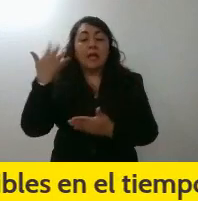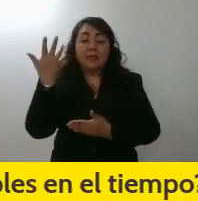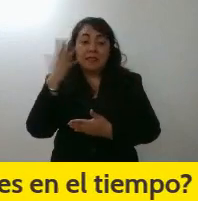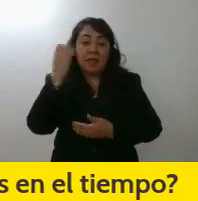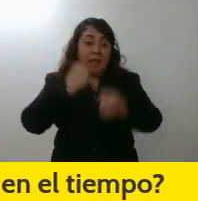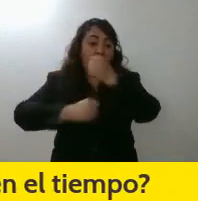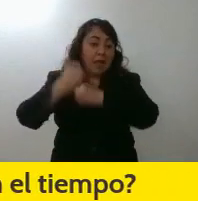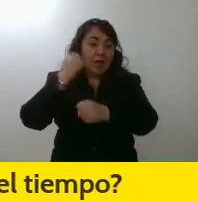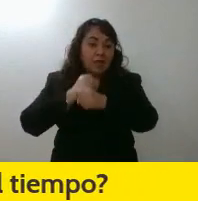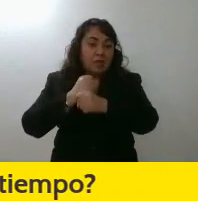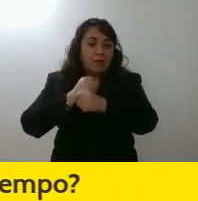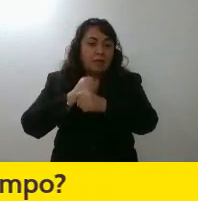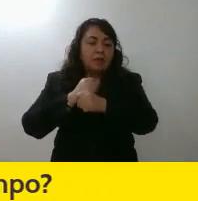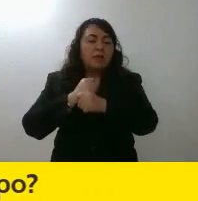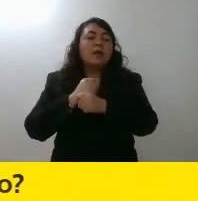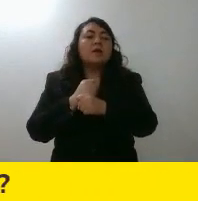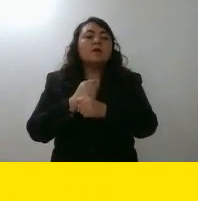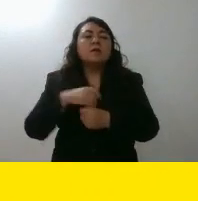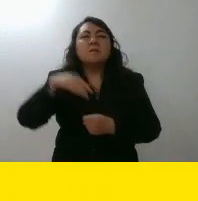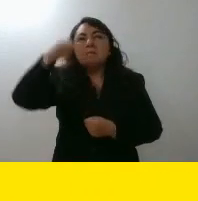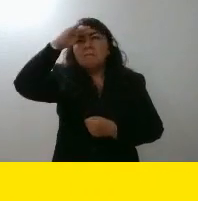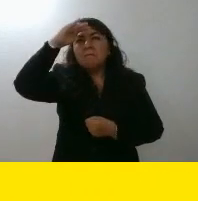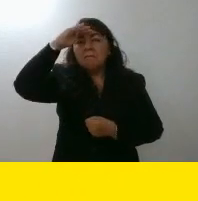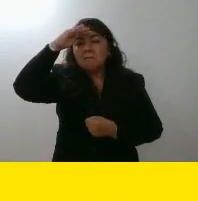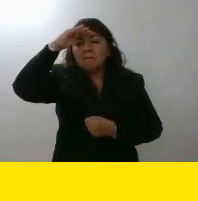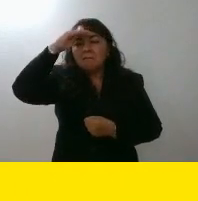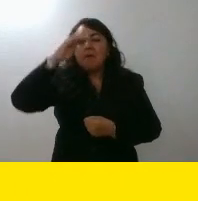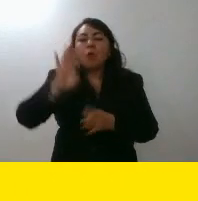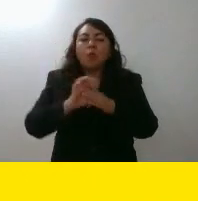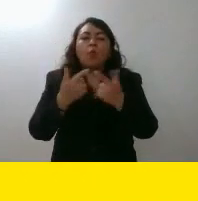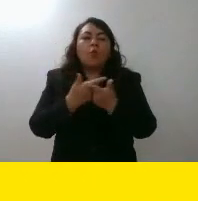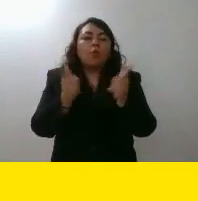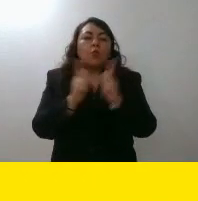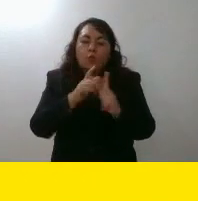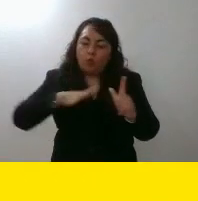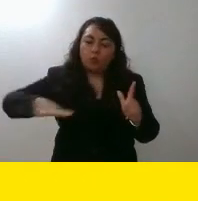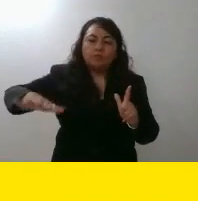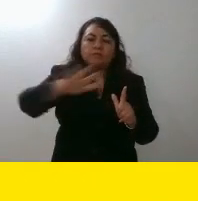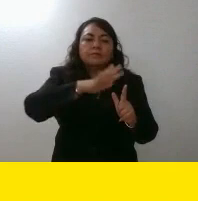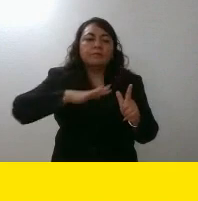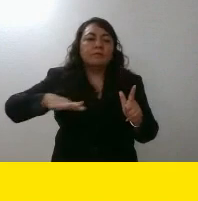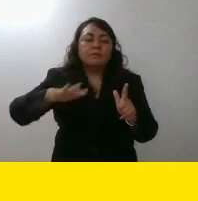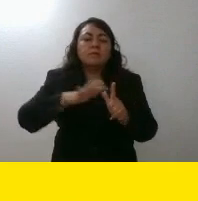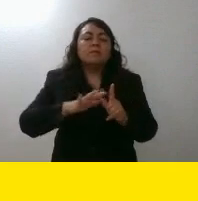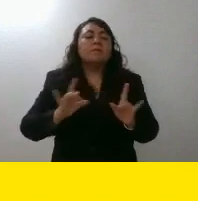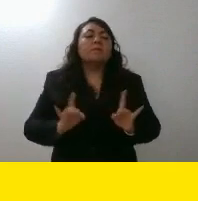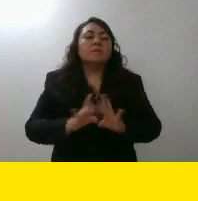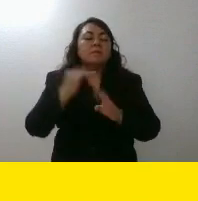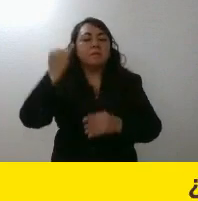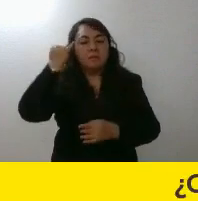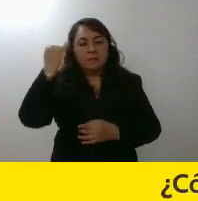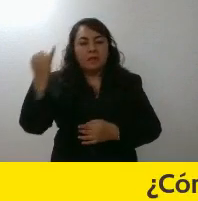años se pensó de una manera colectiva, pues de hecho surgió de una hackathon,